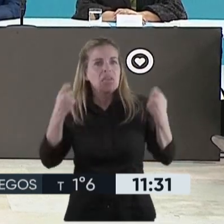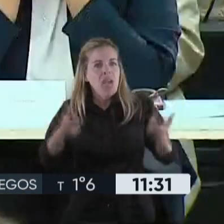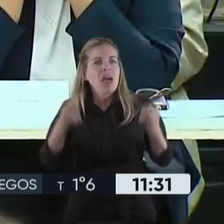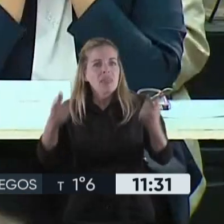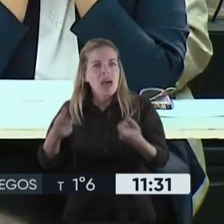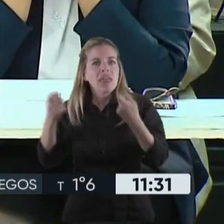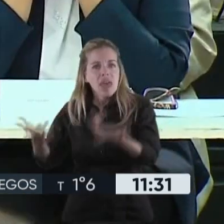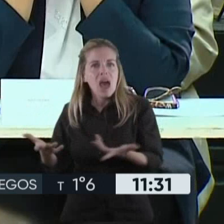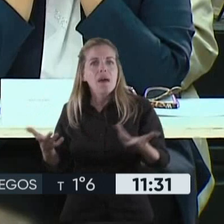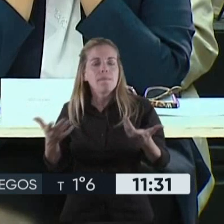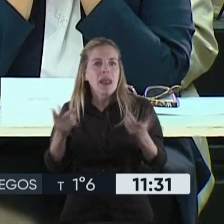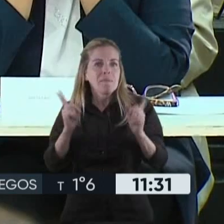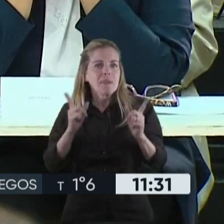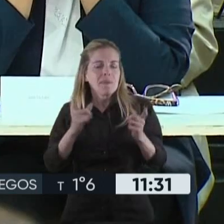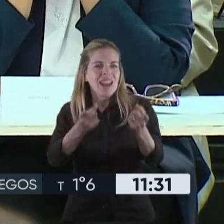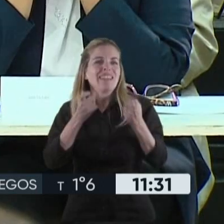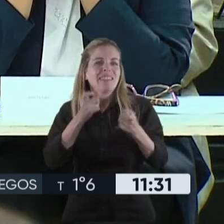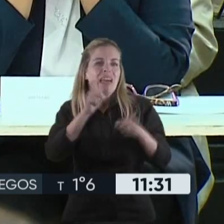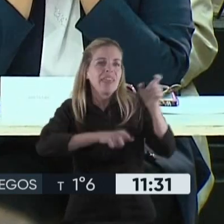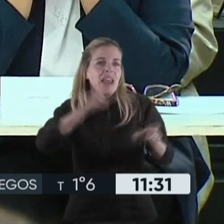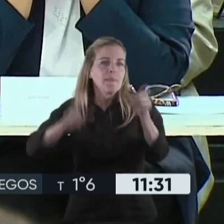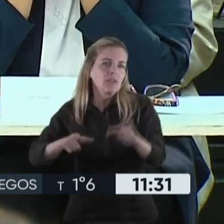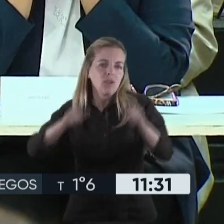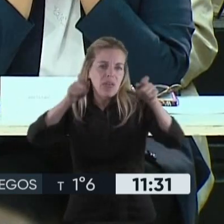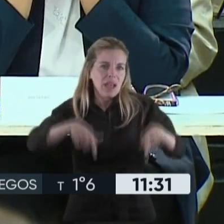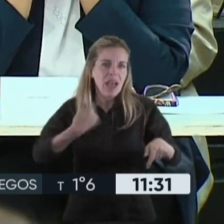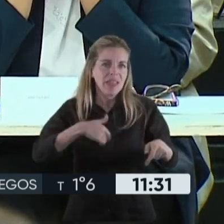para las necesidades propias, locales.